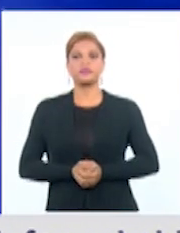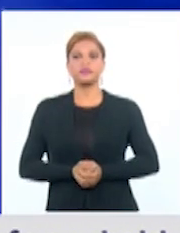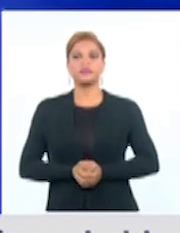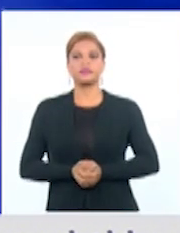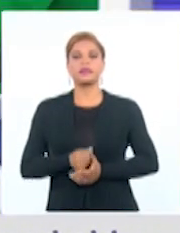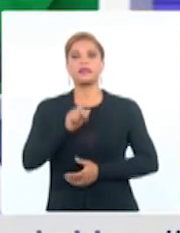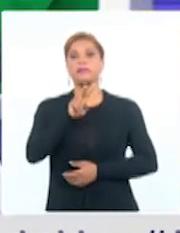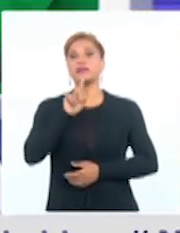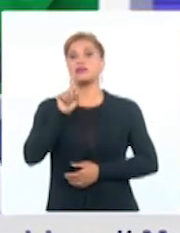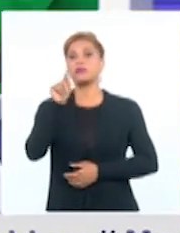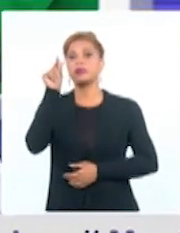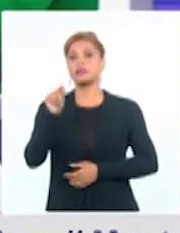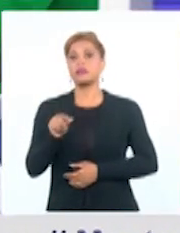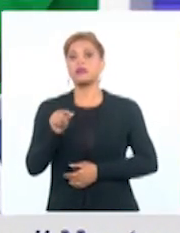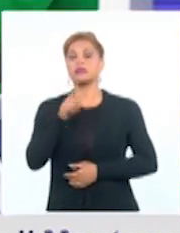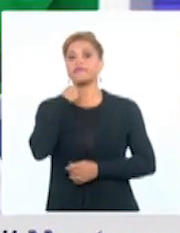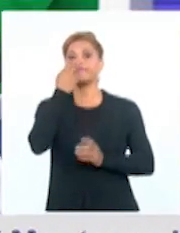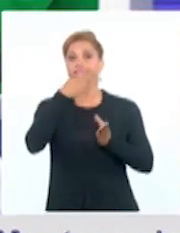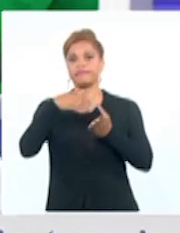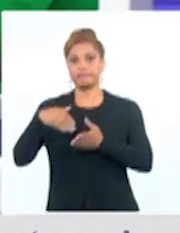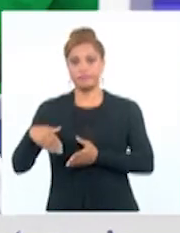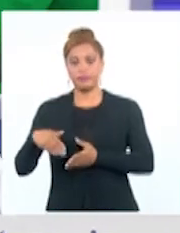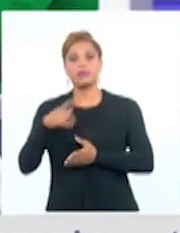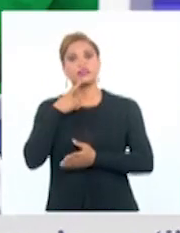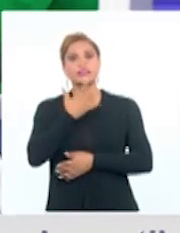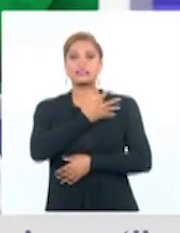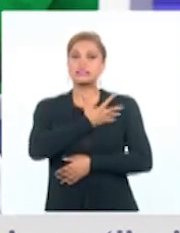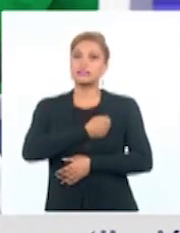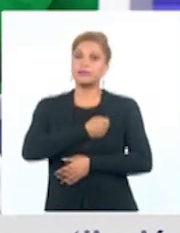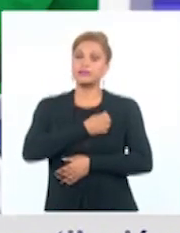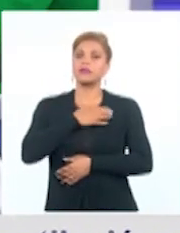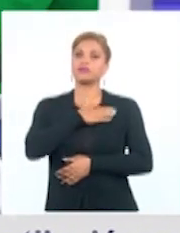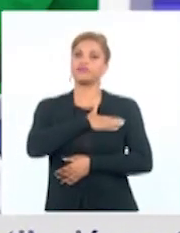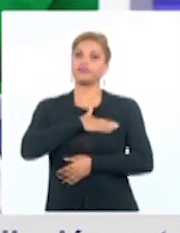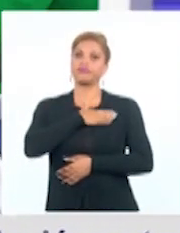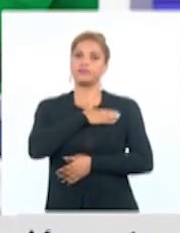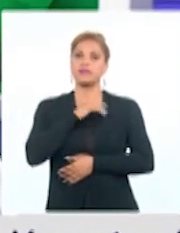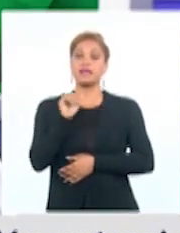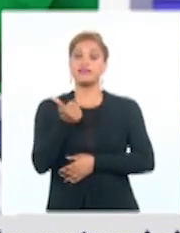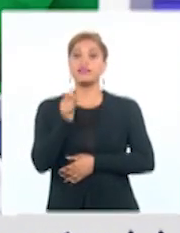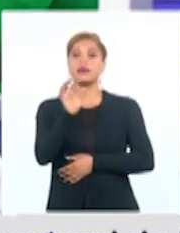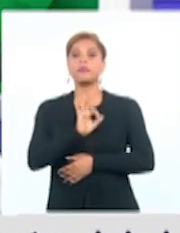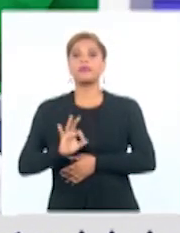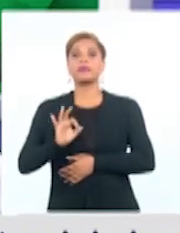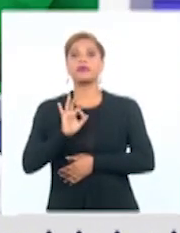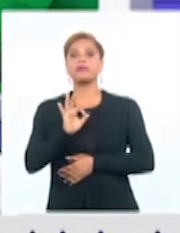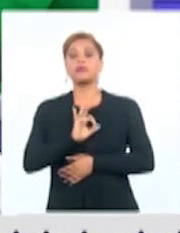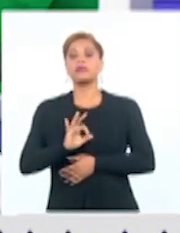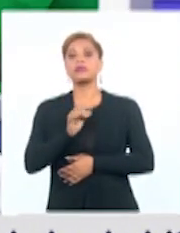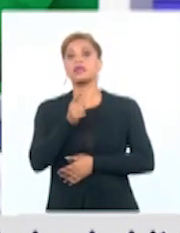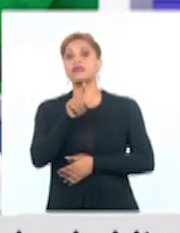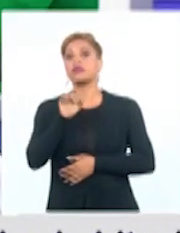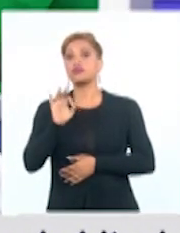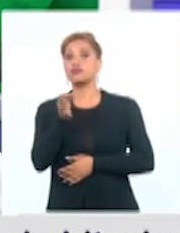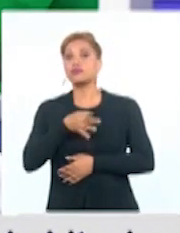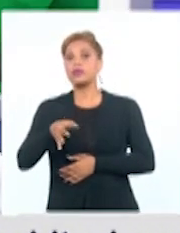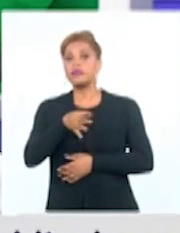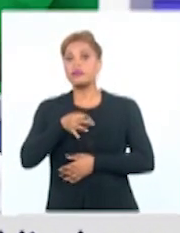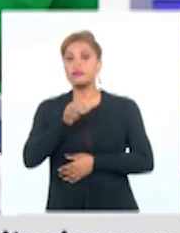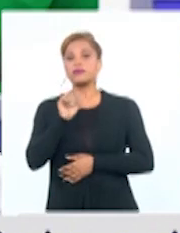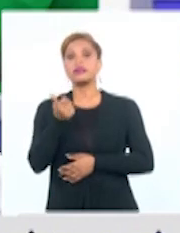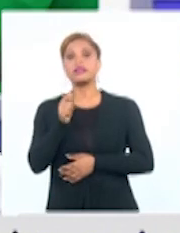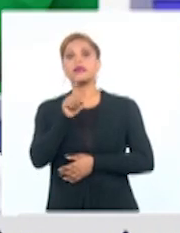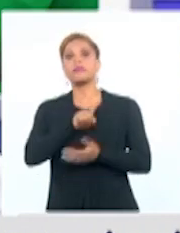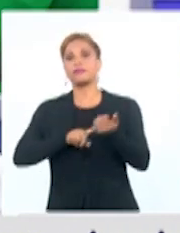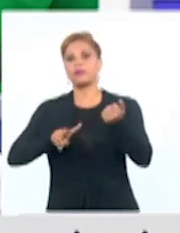21 fallecidos que tenemos que lamentar, de 10 provincias y 18 municipios. La provincia de